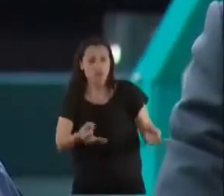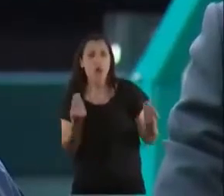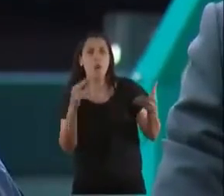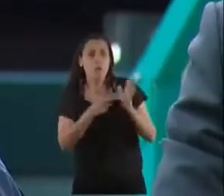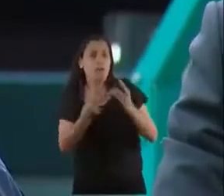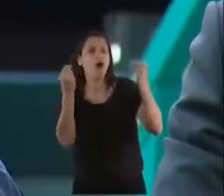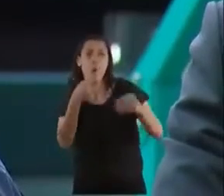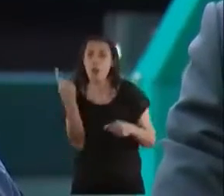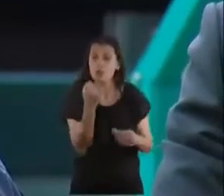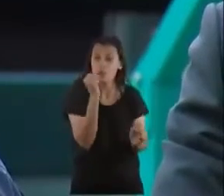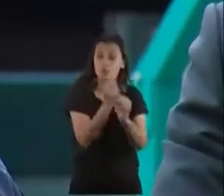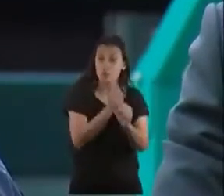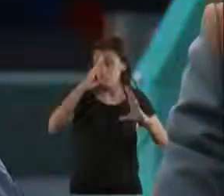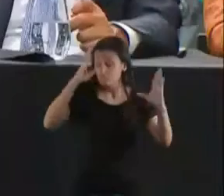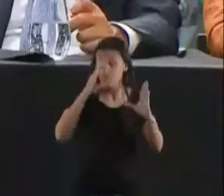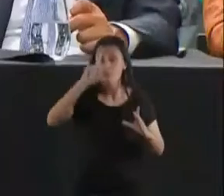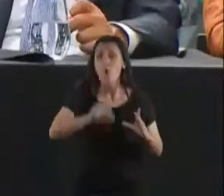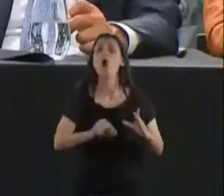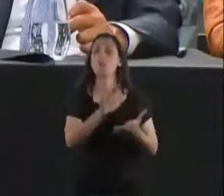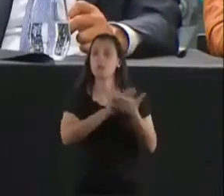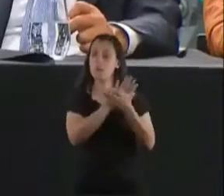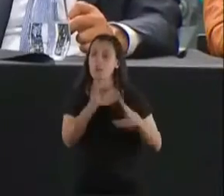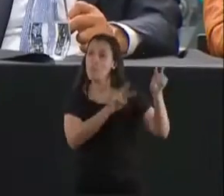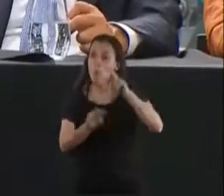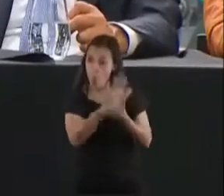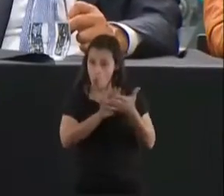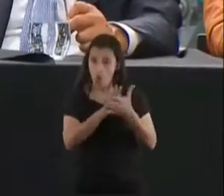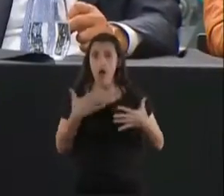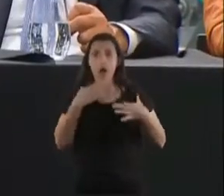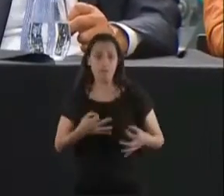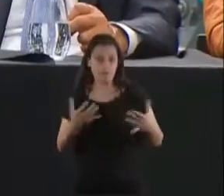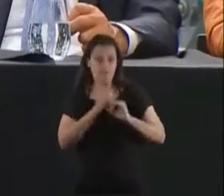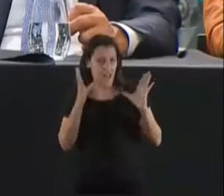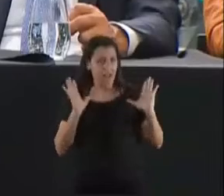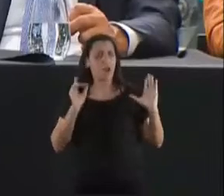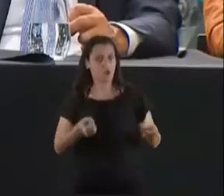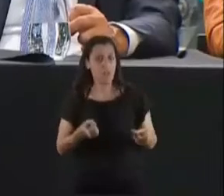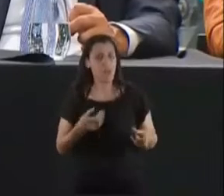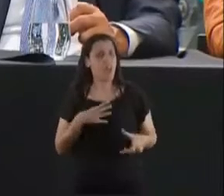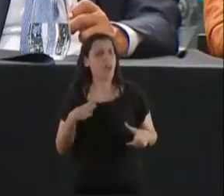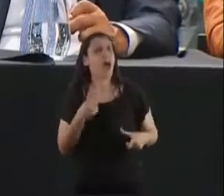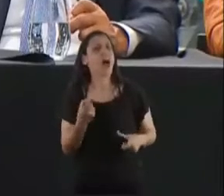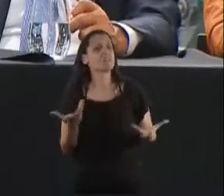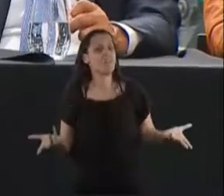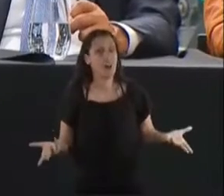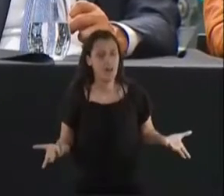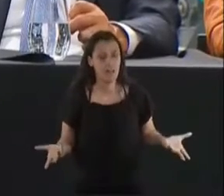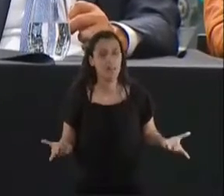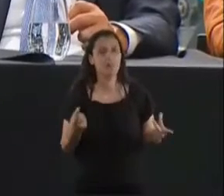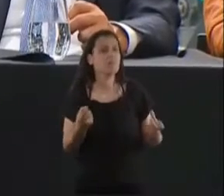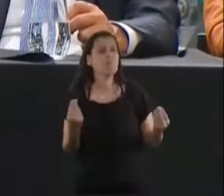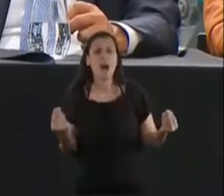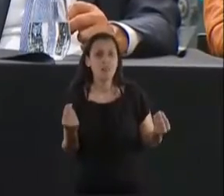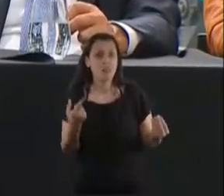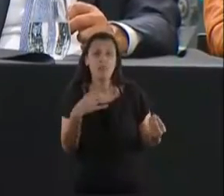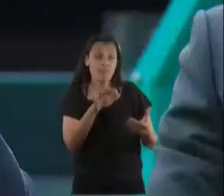para resolverlo. Y claro también que eso hace falta para poder